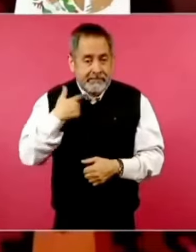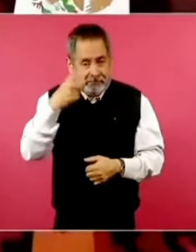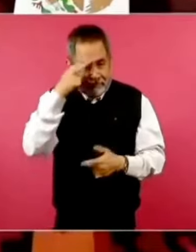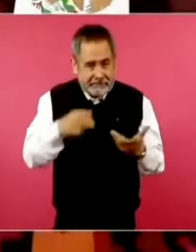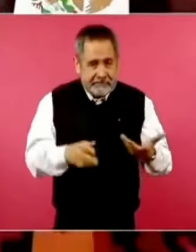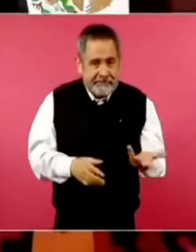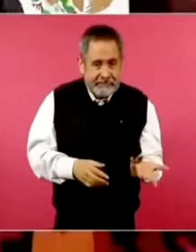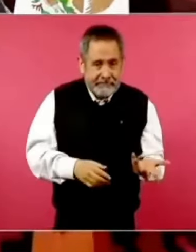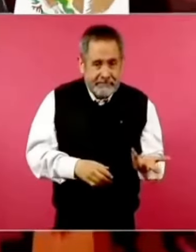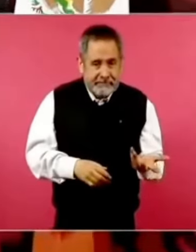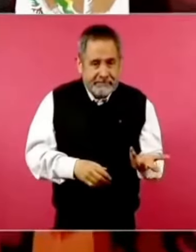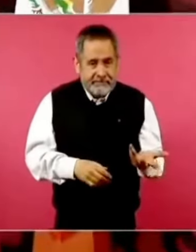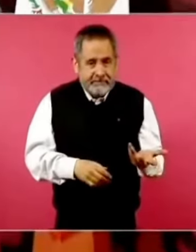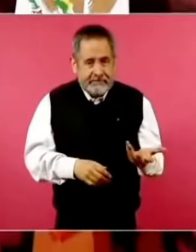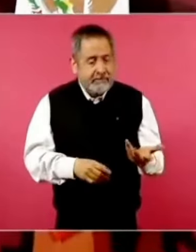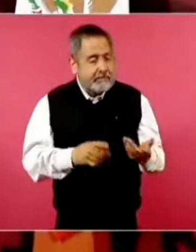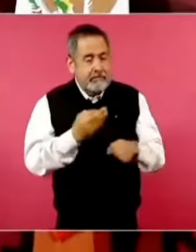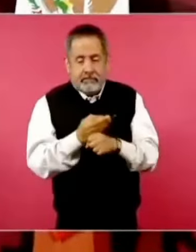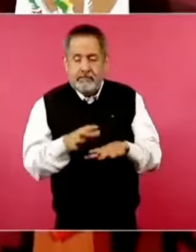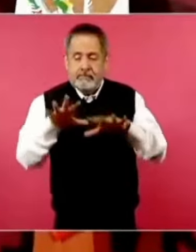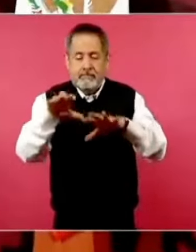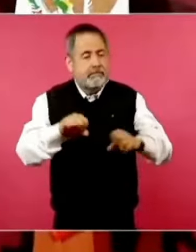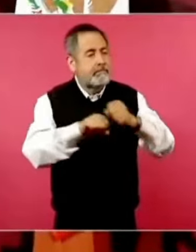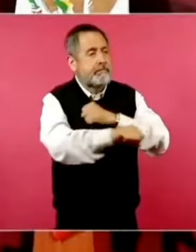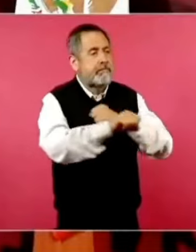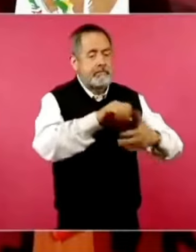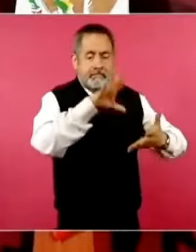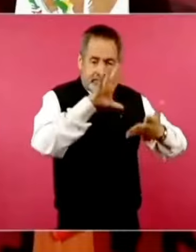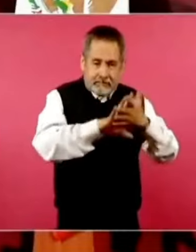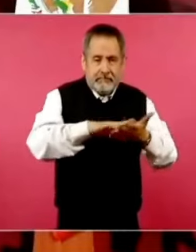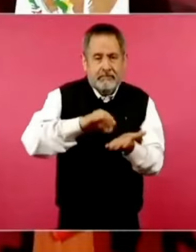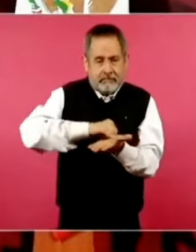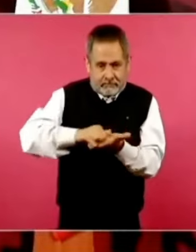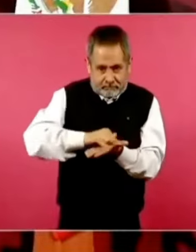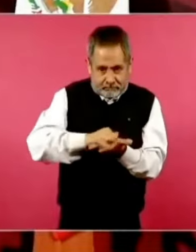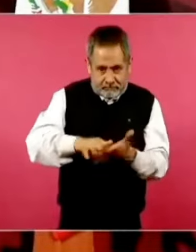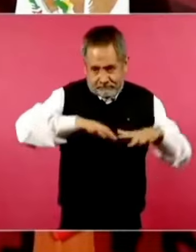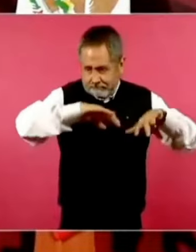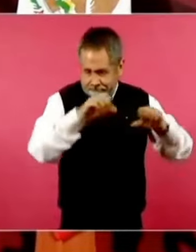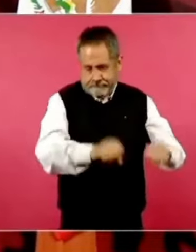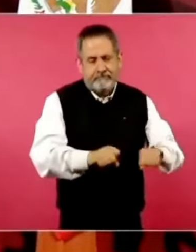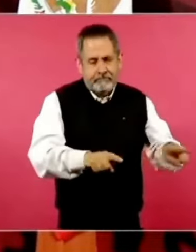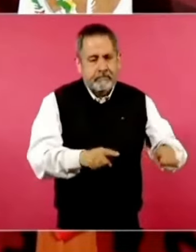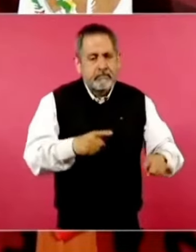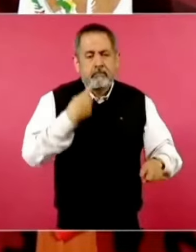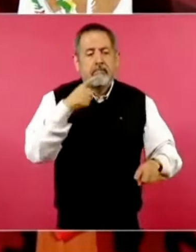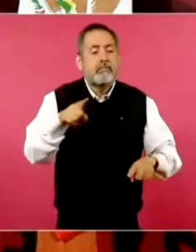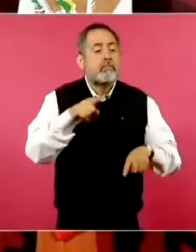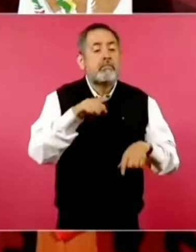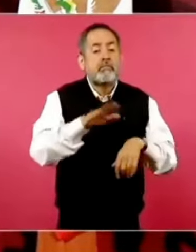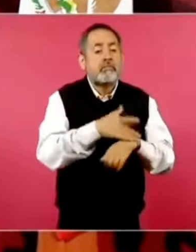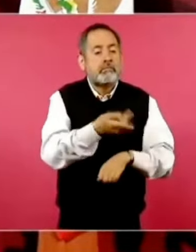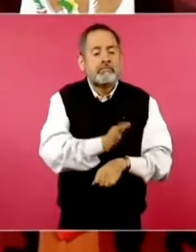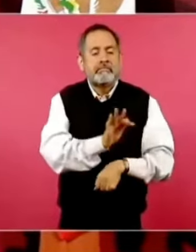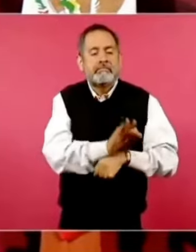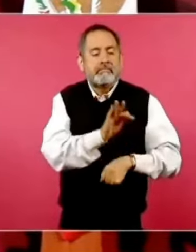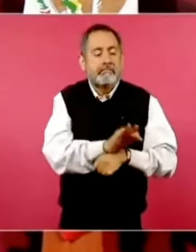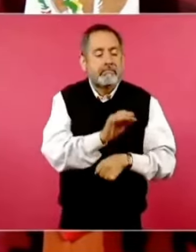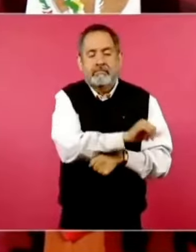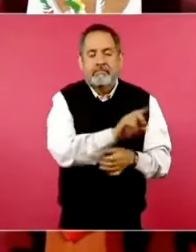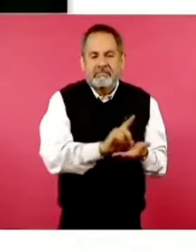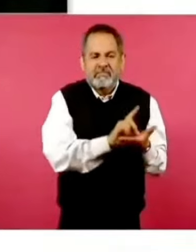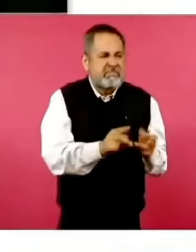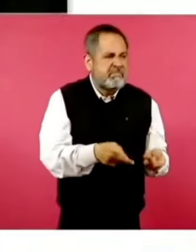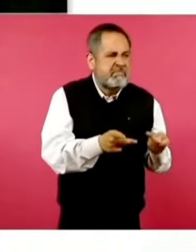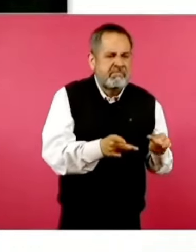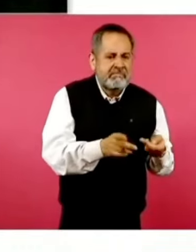Y está detenido en Nueva York, acusado de proteger a narcotraficantes.